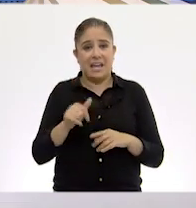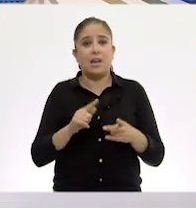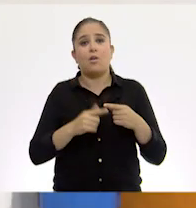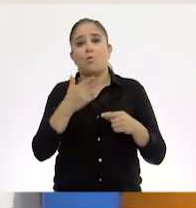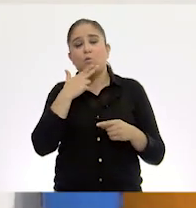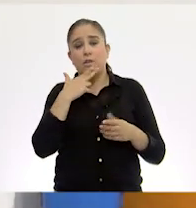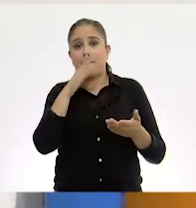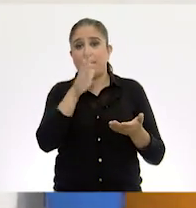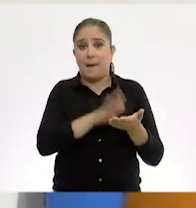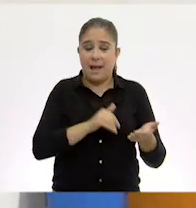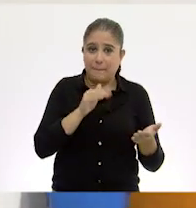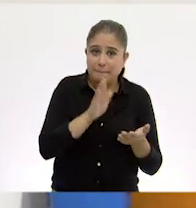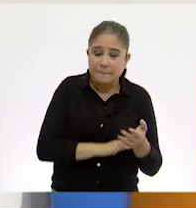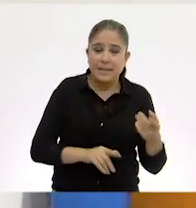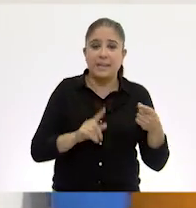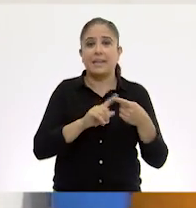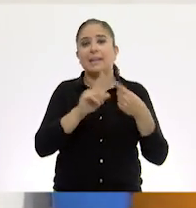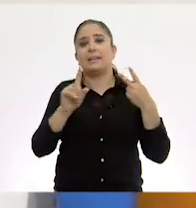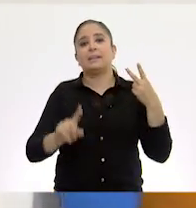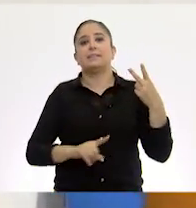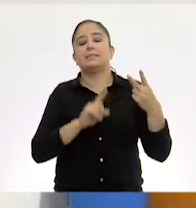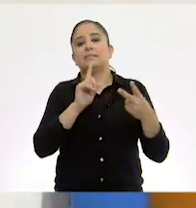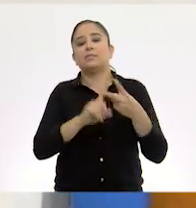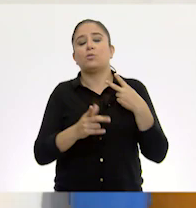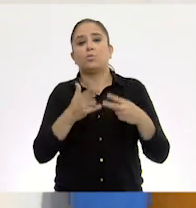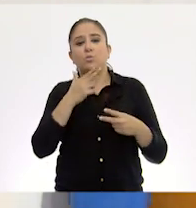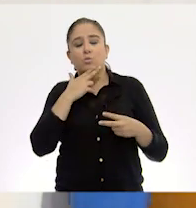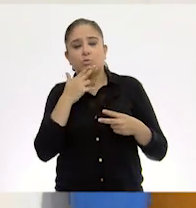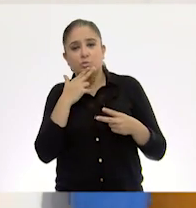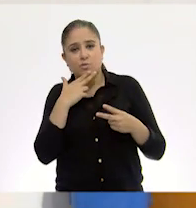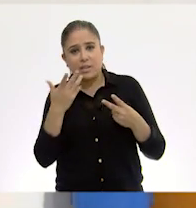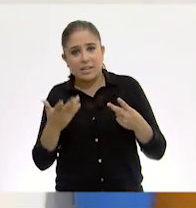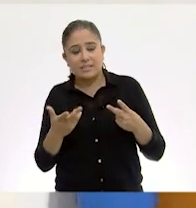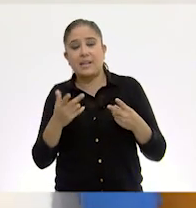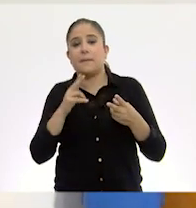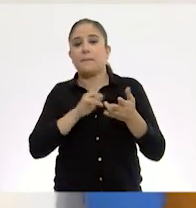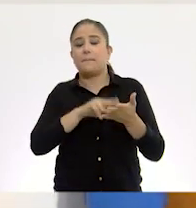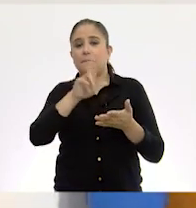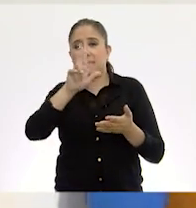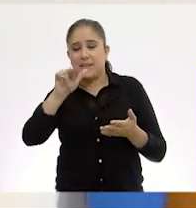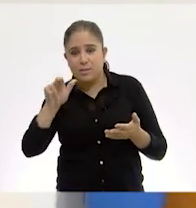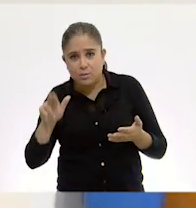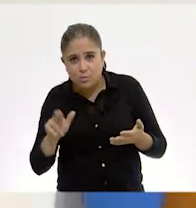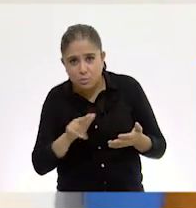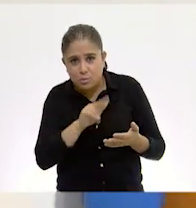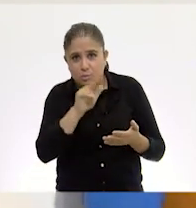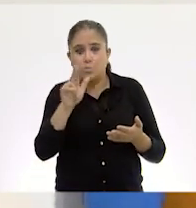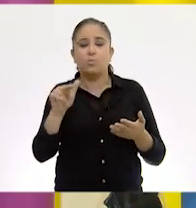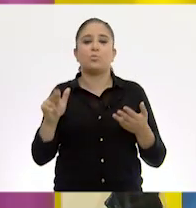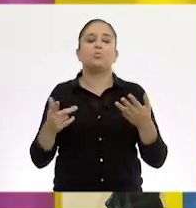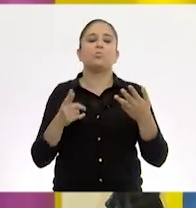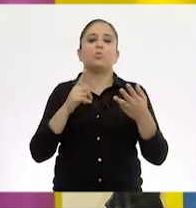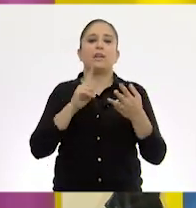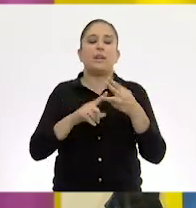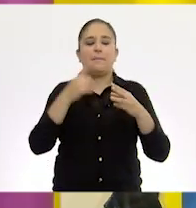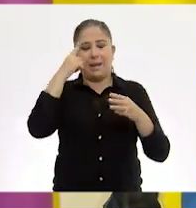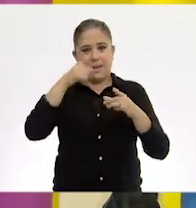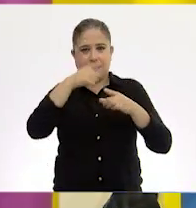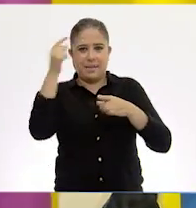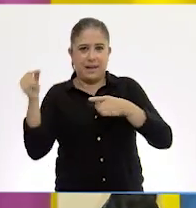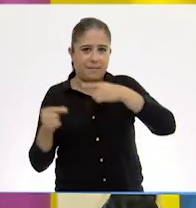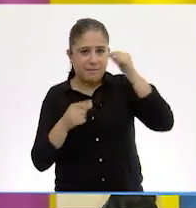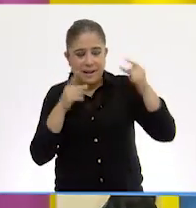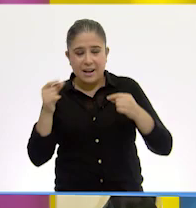utilizaste papel. Ajá. Que ya te di también pintura vinílica, que ¿cierto? Veo que son las palmeras.